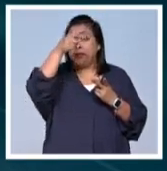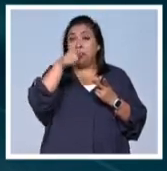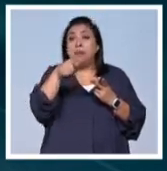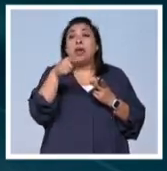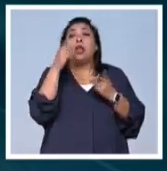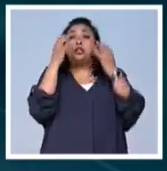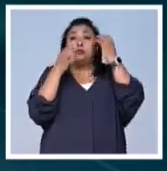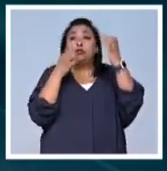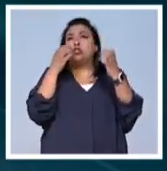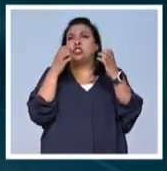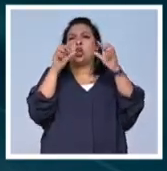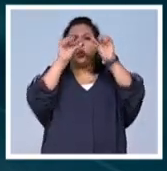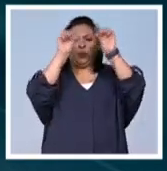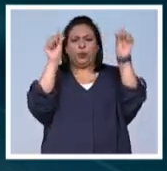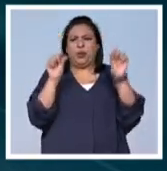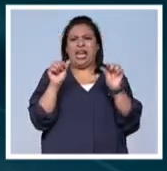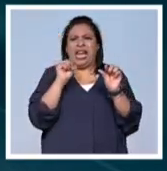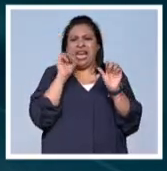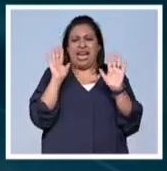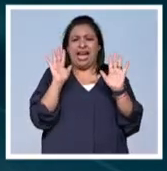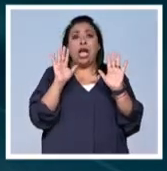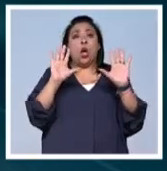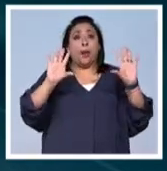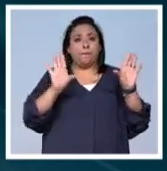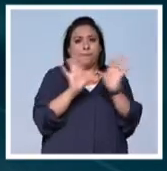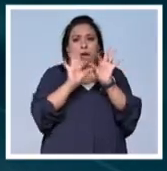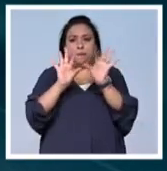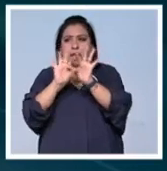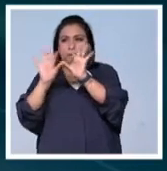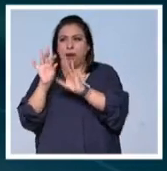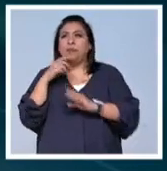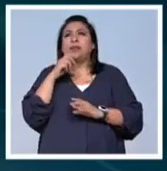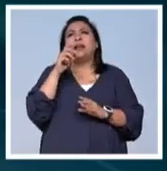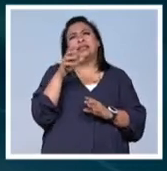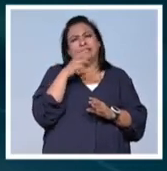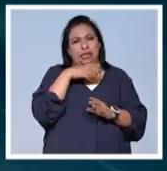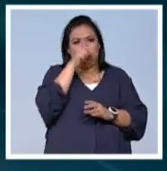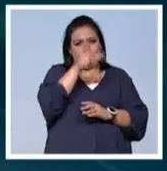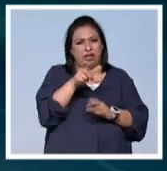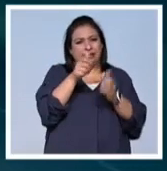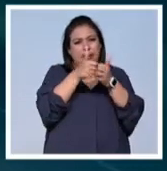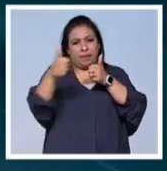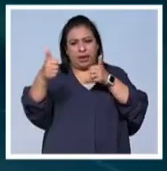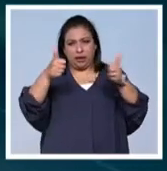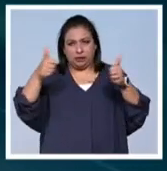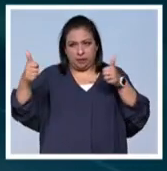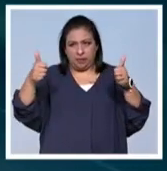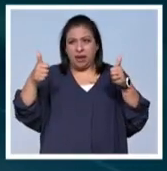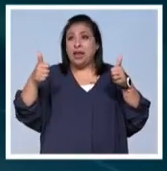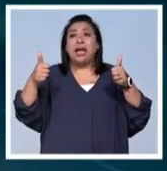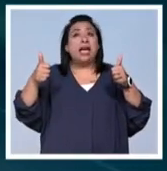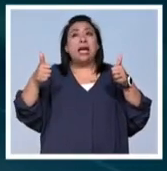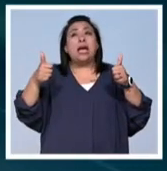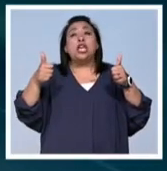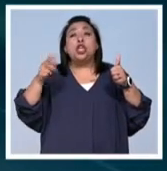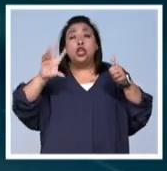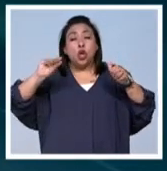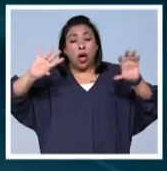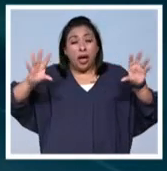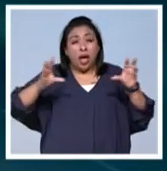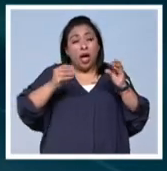se exhiben sin marco y unidas aunque son piezas sueltas si tú las ves sueltas y no las ves en